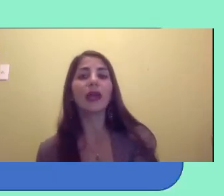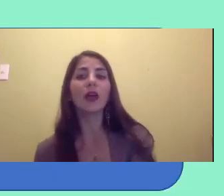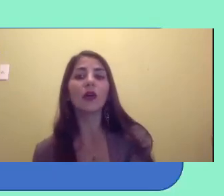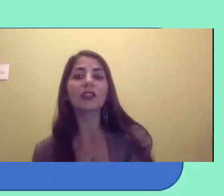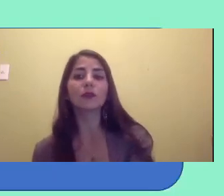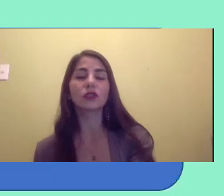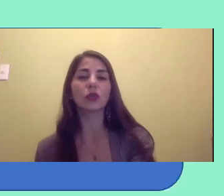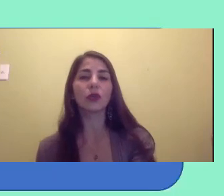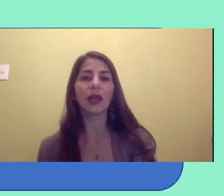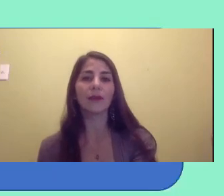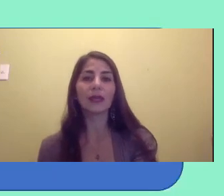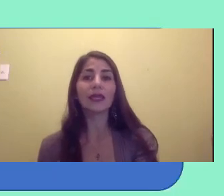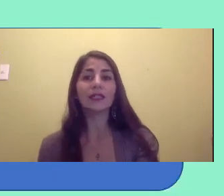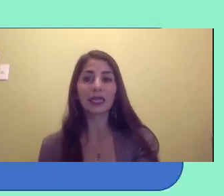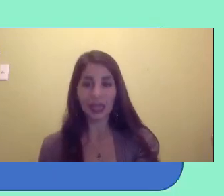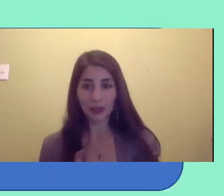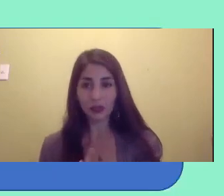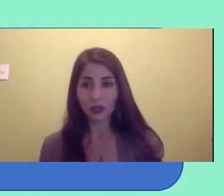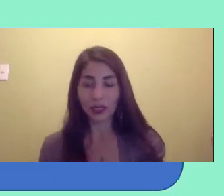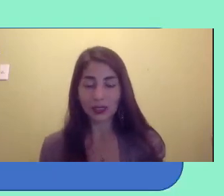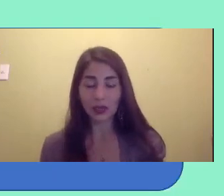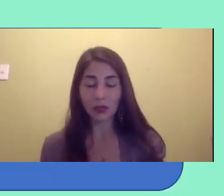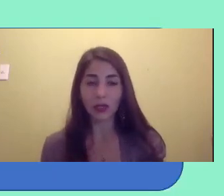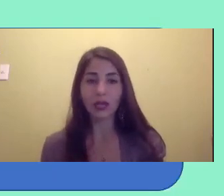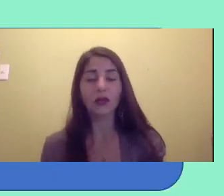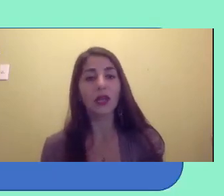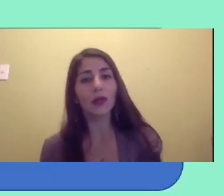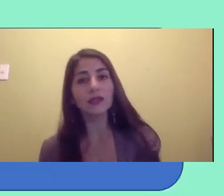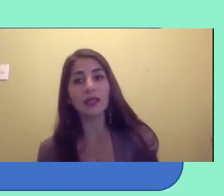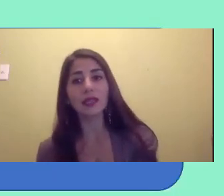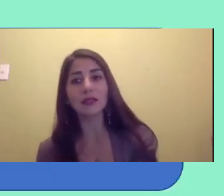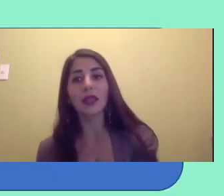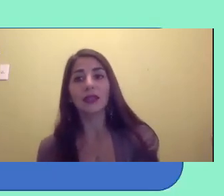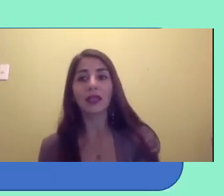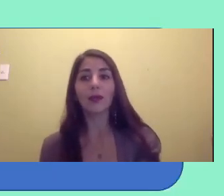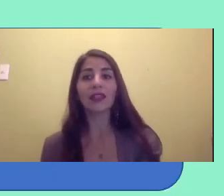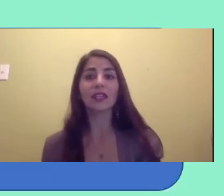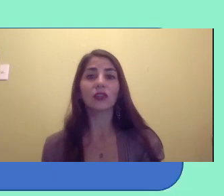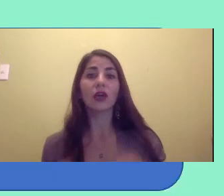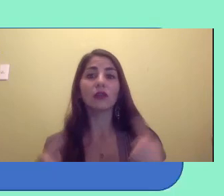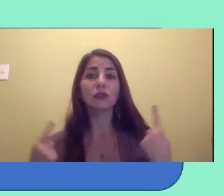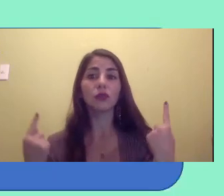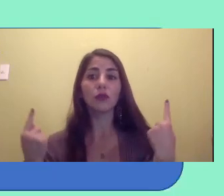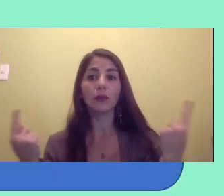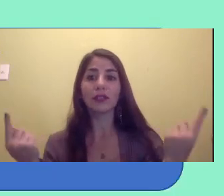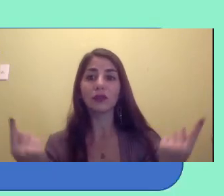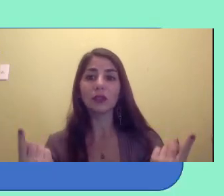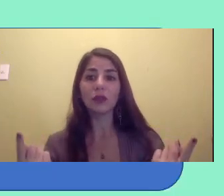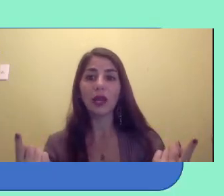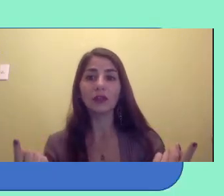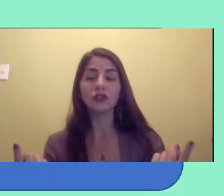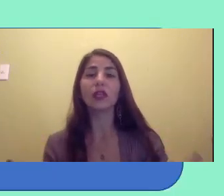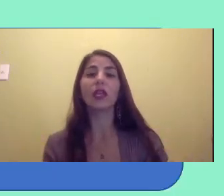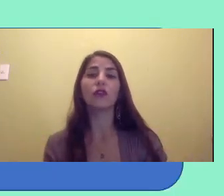ir acompañado con la expresión oral, ya que la persona que se comunica con lengua de señas tiene más desarrollado su